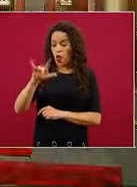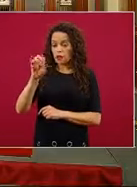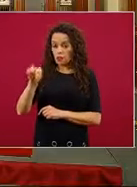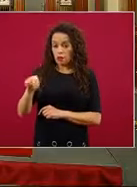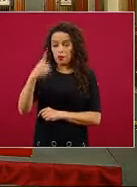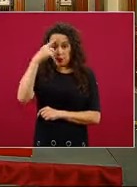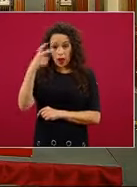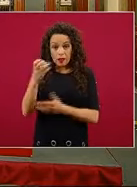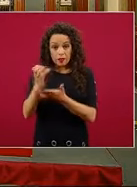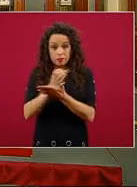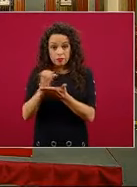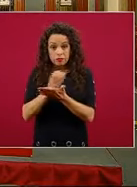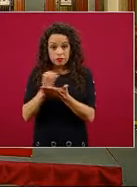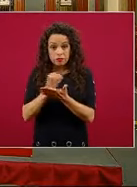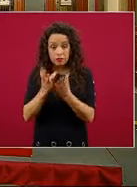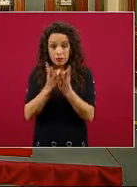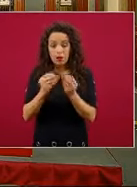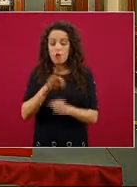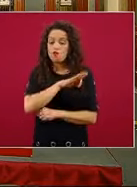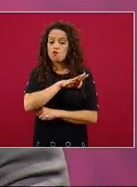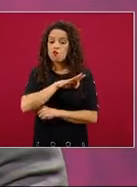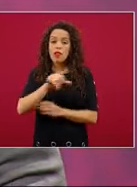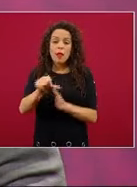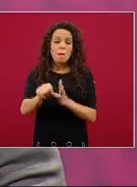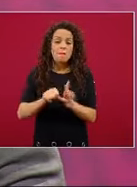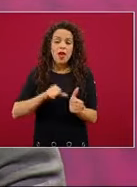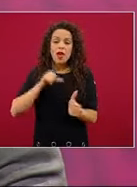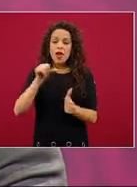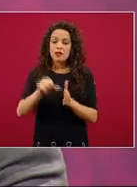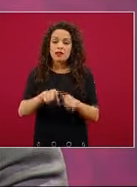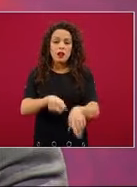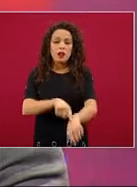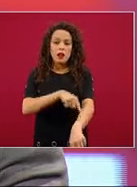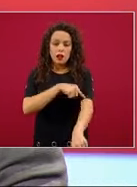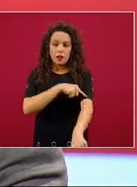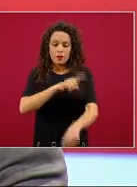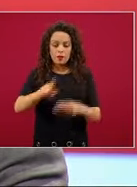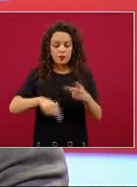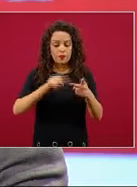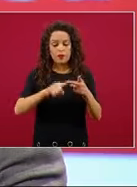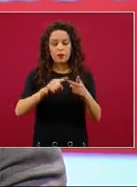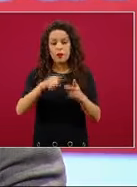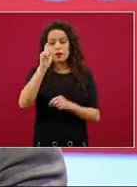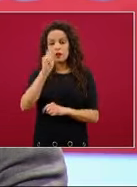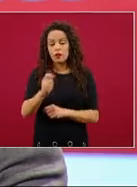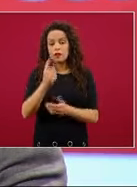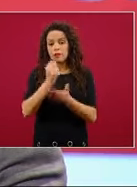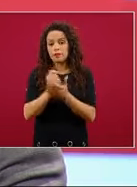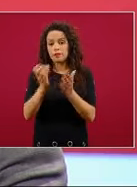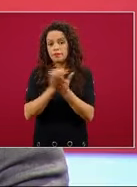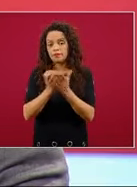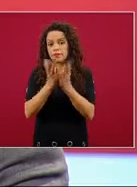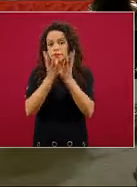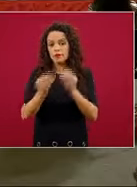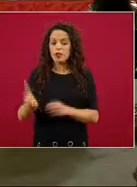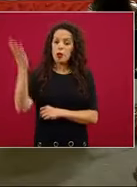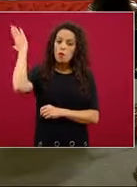puede llevar meses. El otro elemento es la rehabilitación pulmonar. Efectivamente,